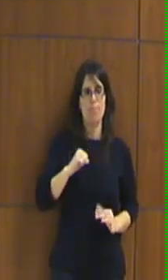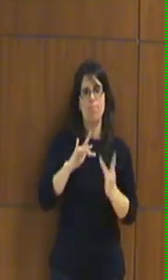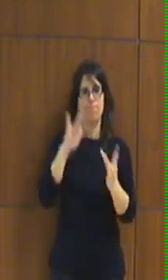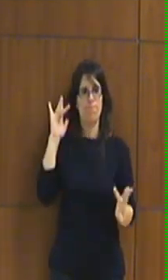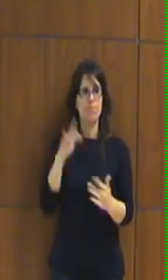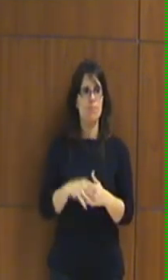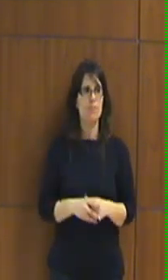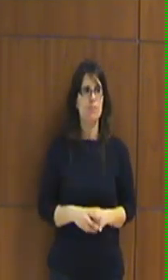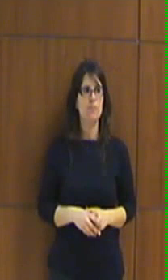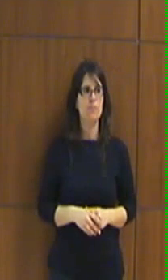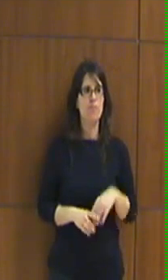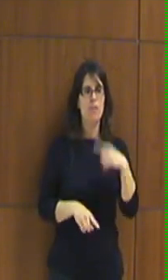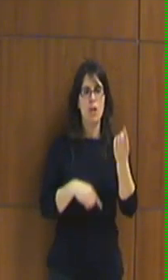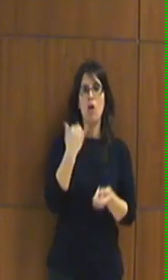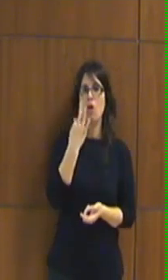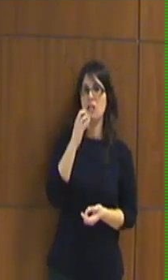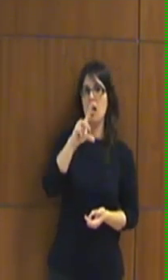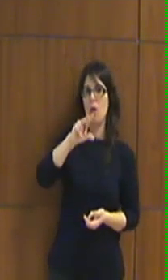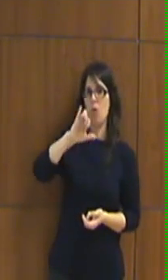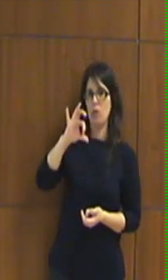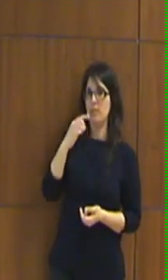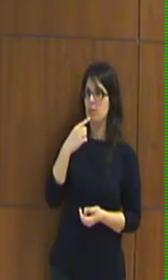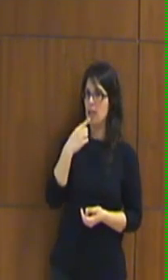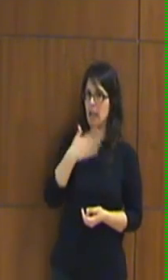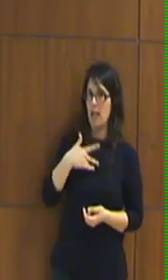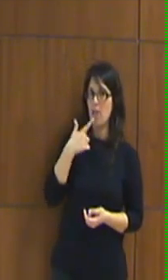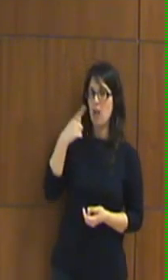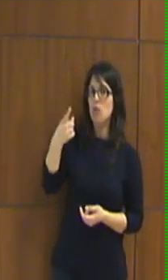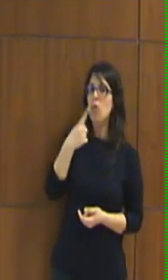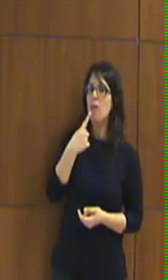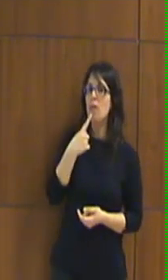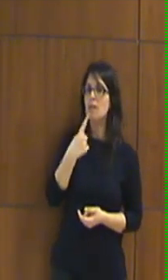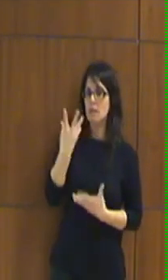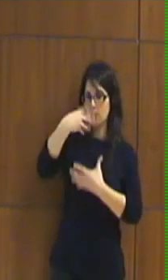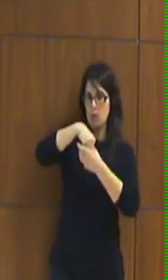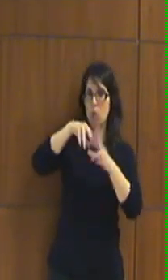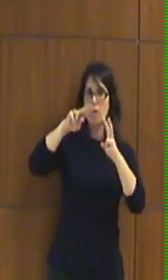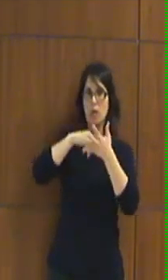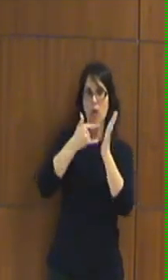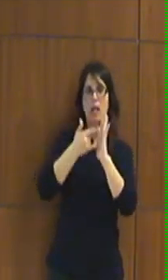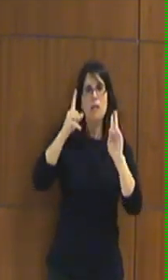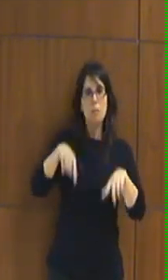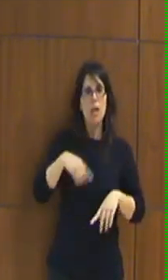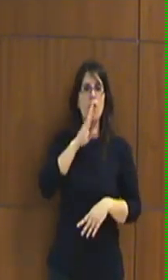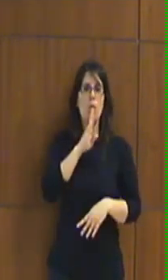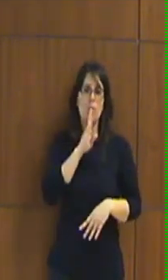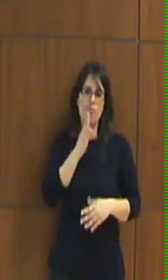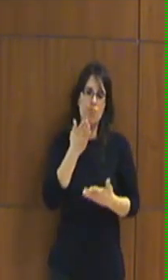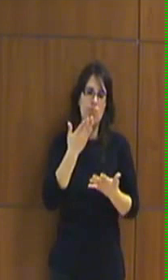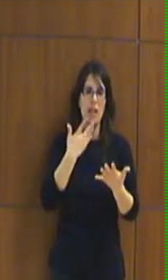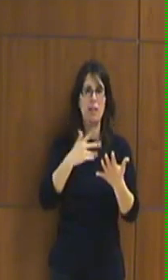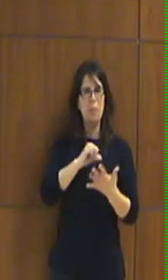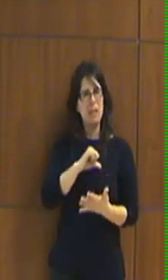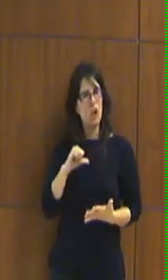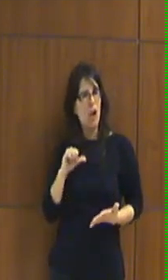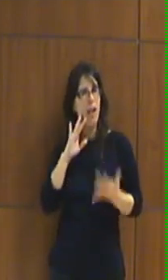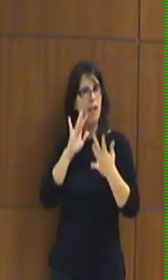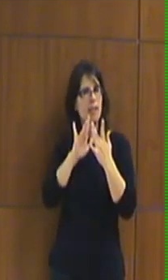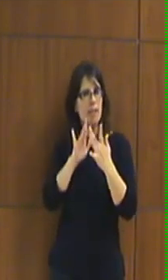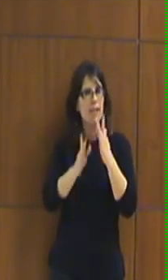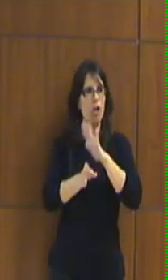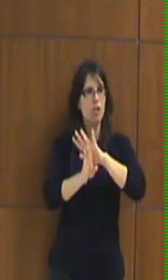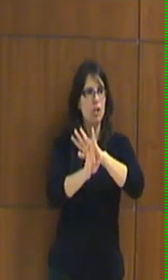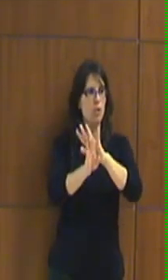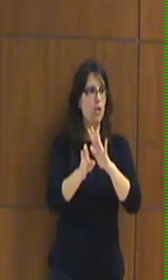Veamos lo positivo, o sea, tendría que contemplarse dentro del mundo tecnológico también el mantenimiento de unas relaciones personales. De una Tú ves hoy una pareja en